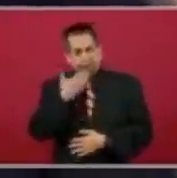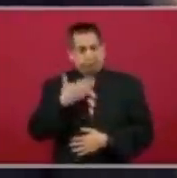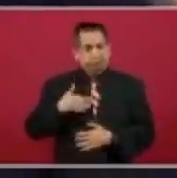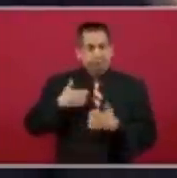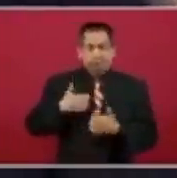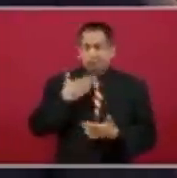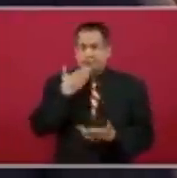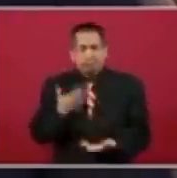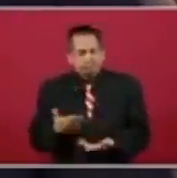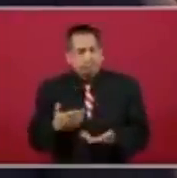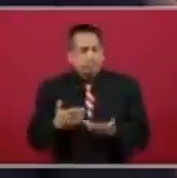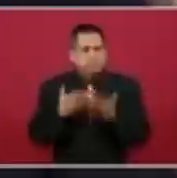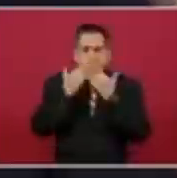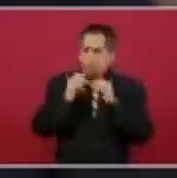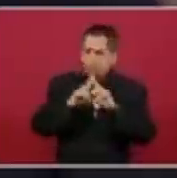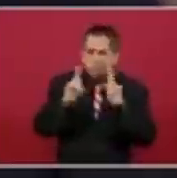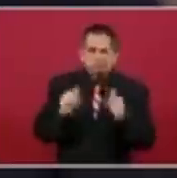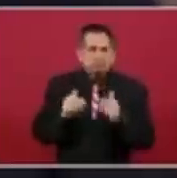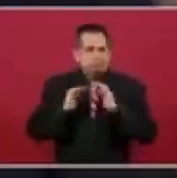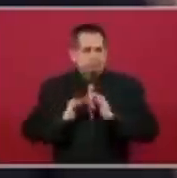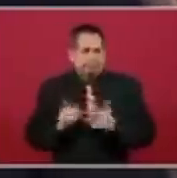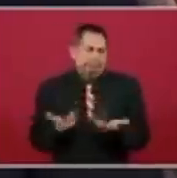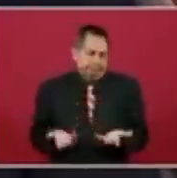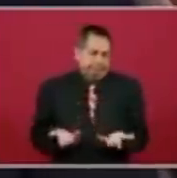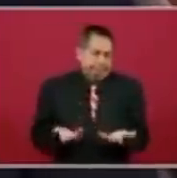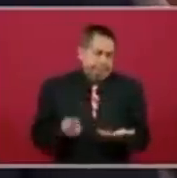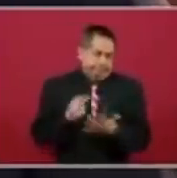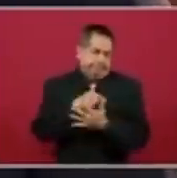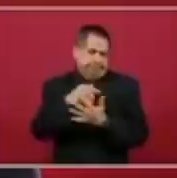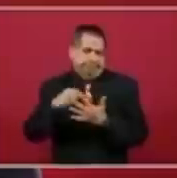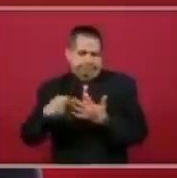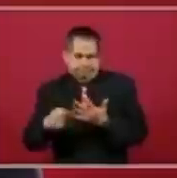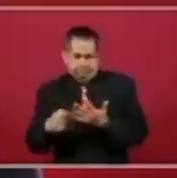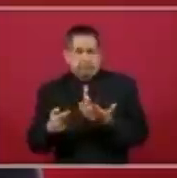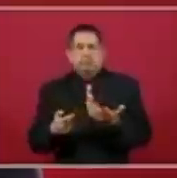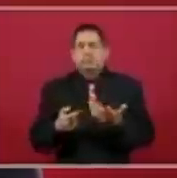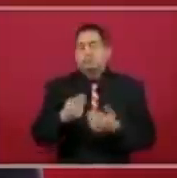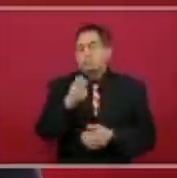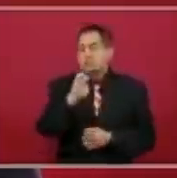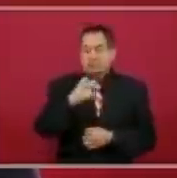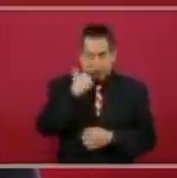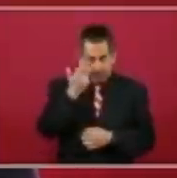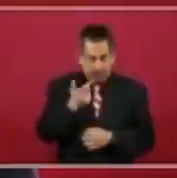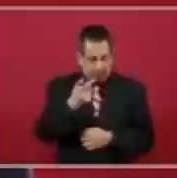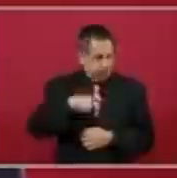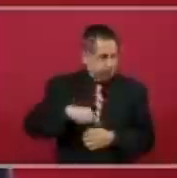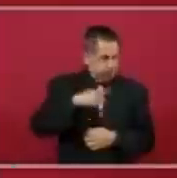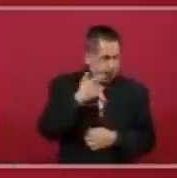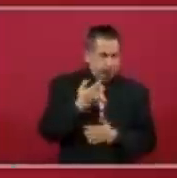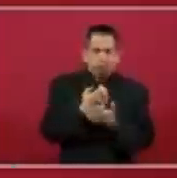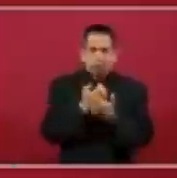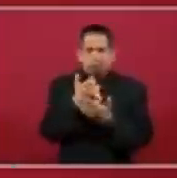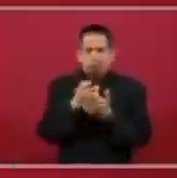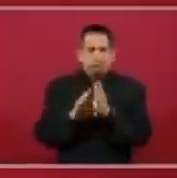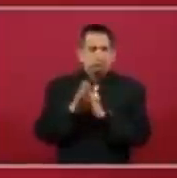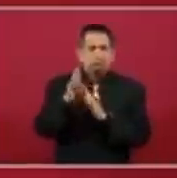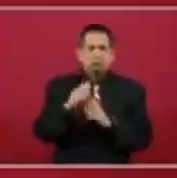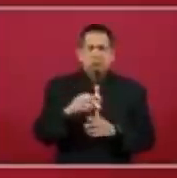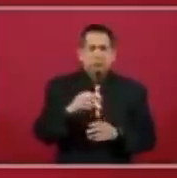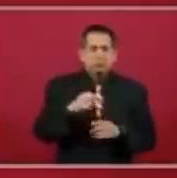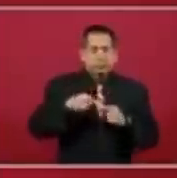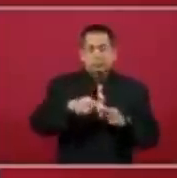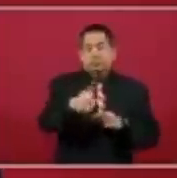haber paz y tranquilidad. Entonces, queremos crecer en el sexenio a una